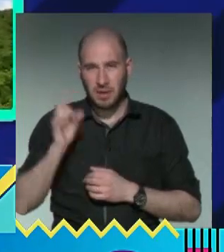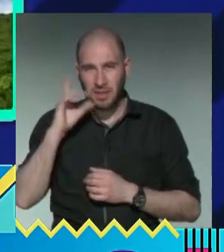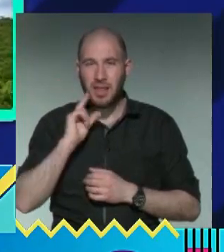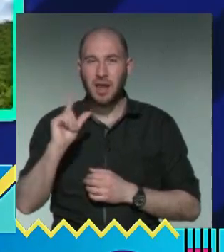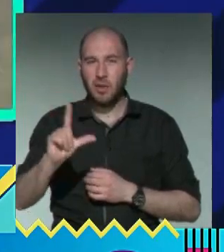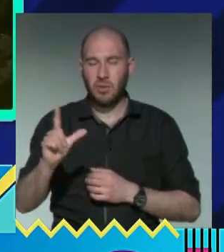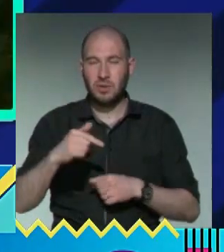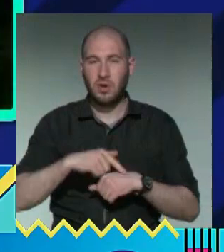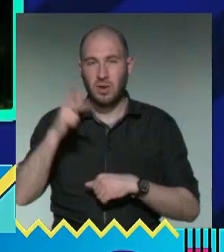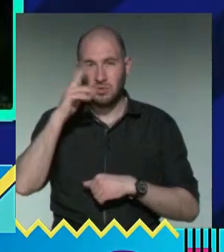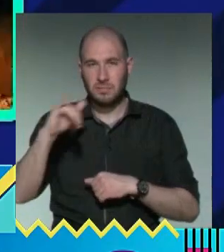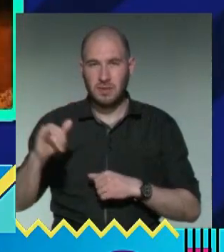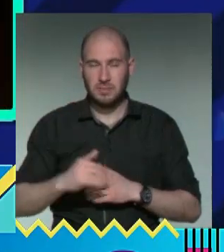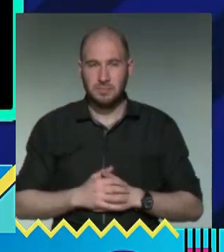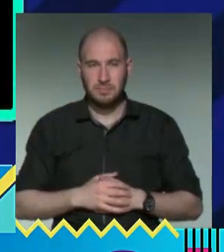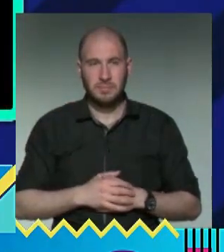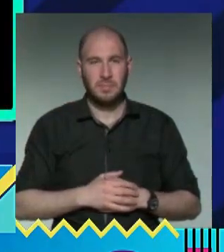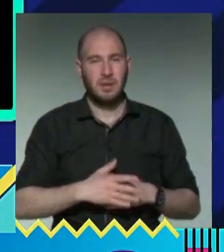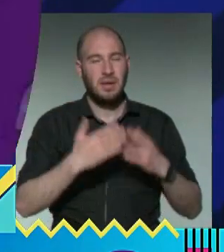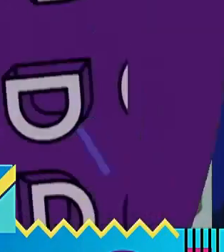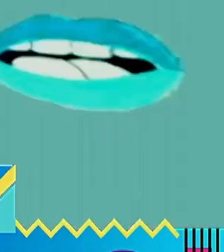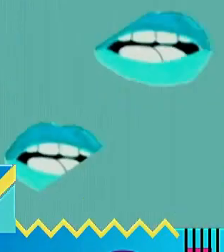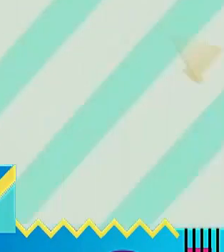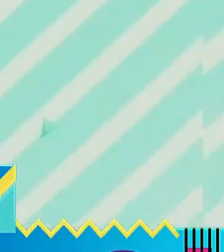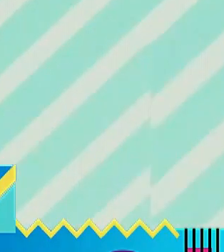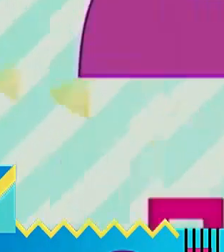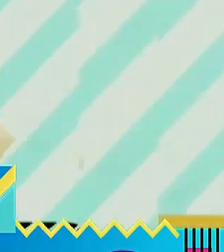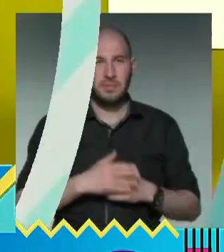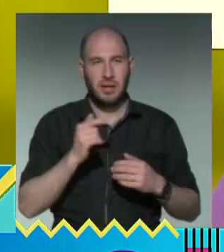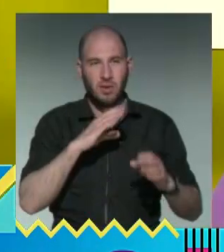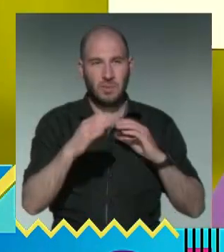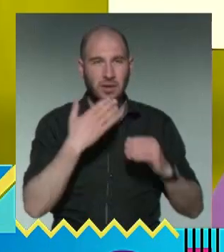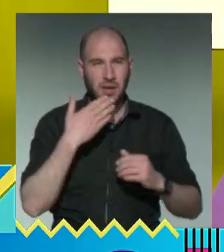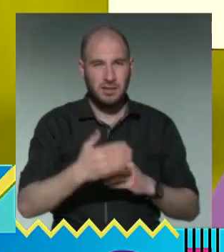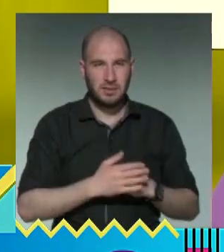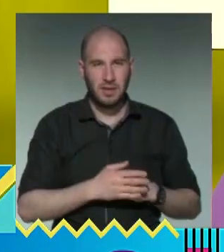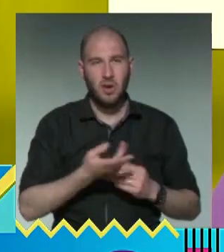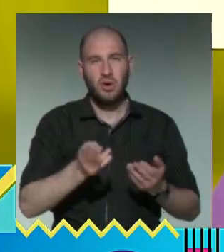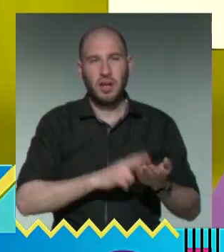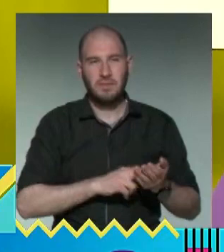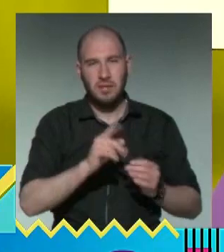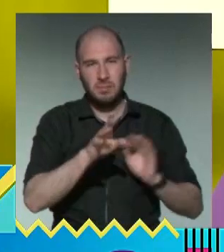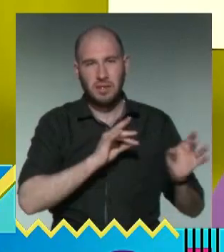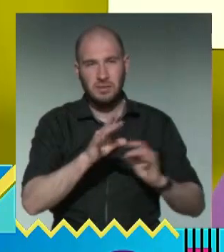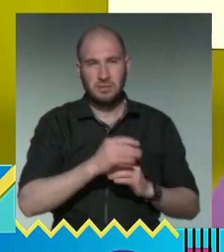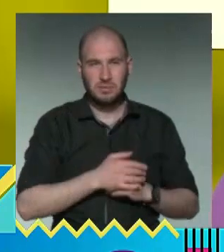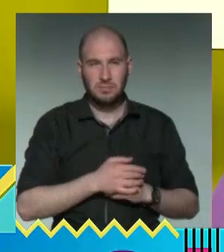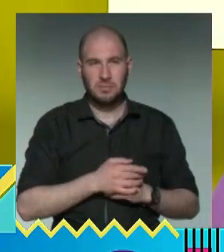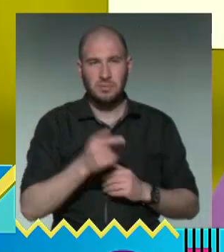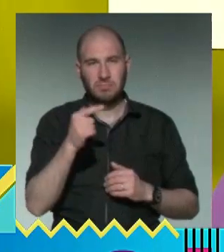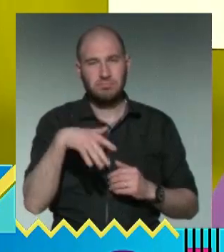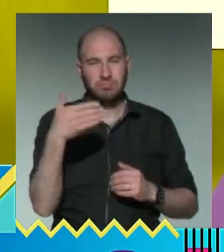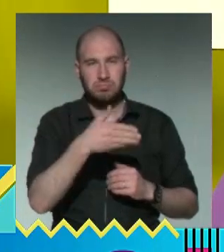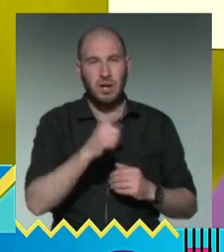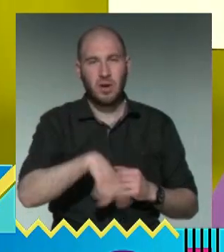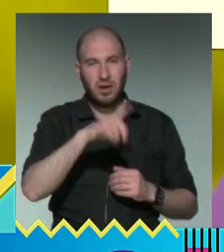lunes a partir de las 8:30. Bien, muchísimas gracias, Marcelo, por esta comunicación, y queda reiterada, por supuesto, la invitación a que participen